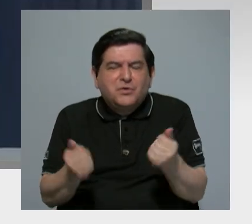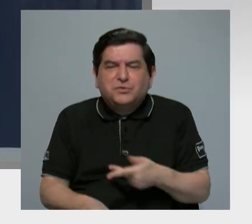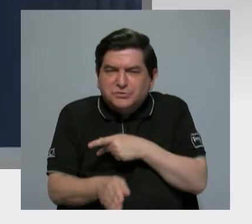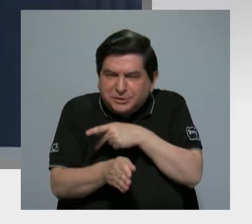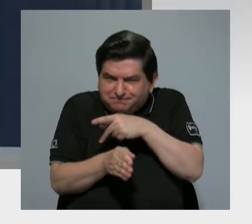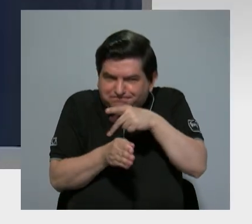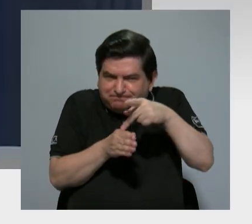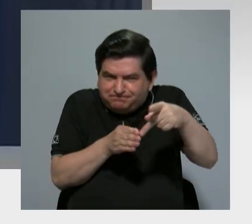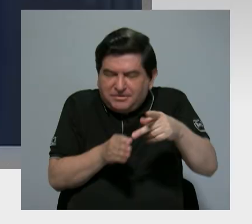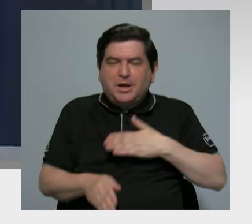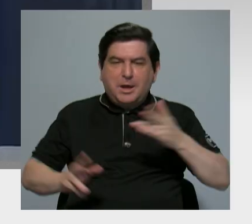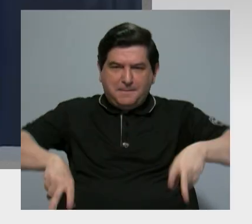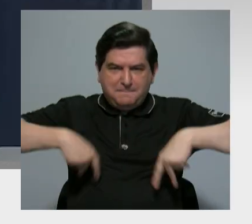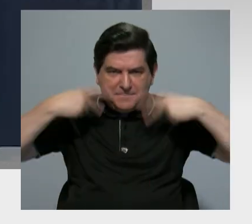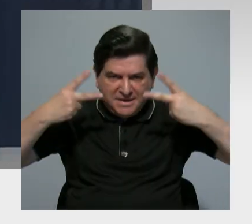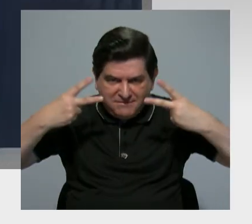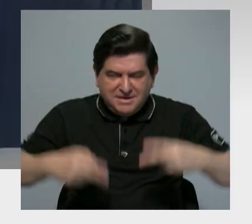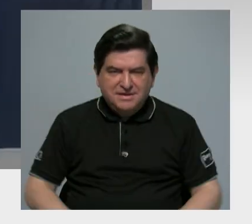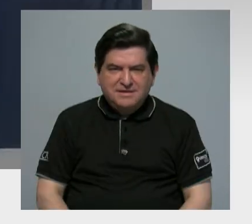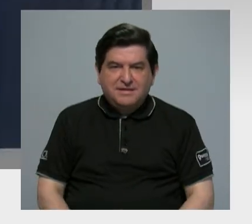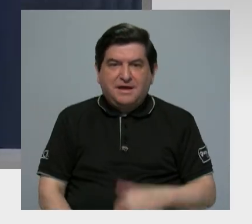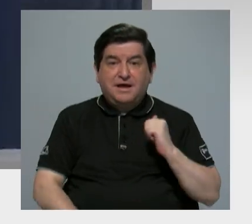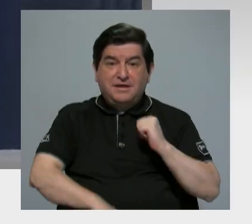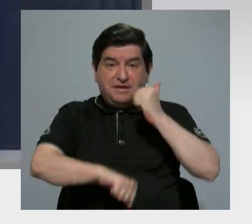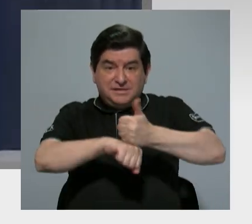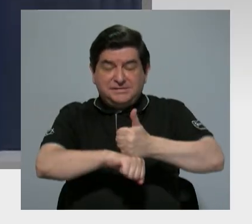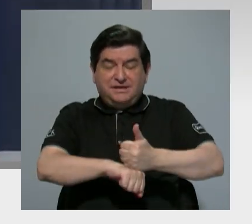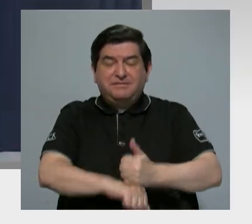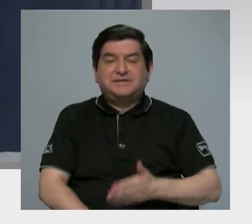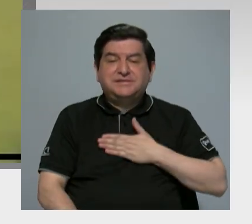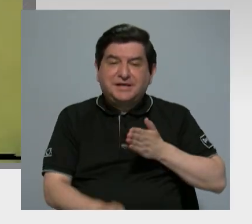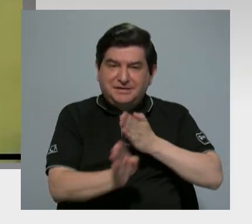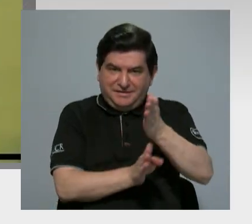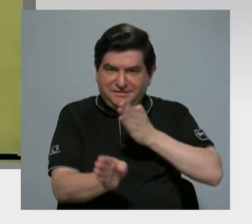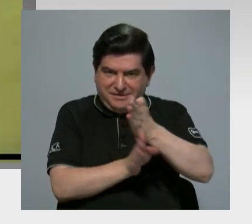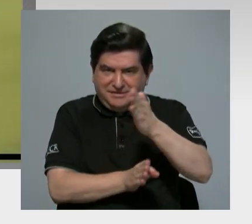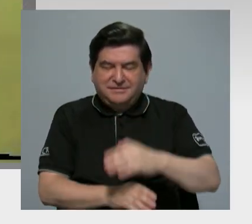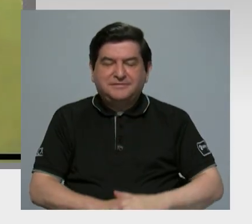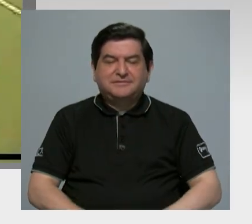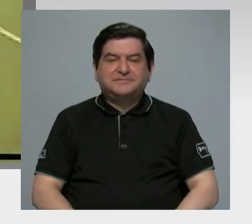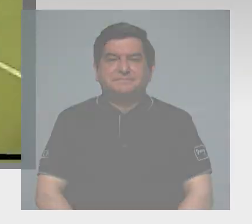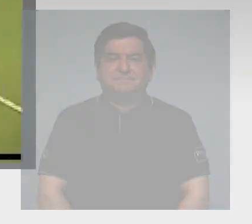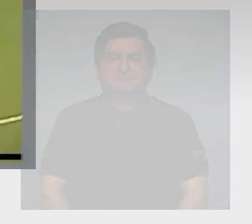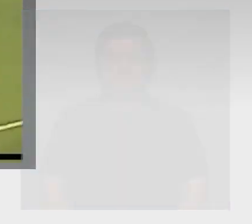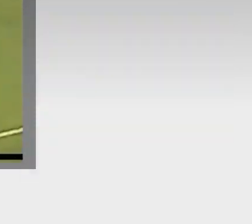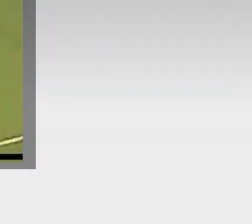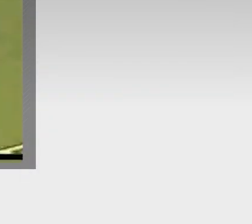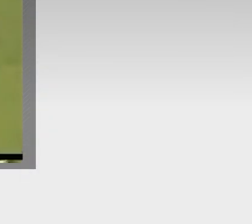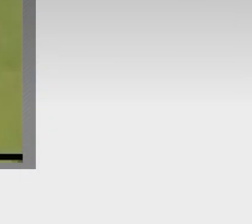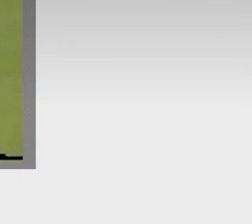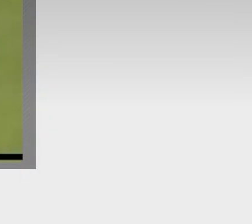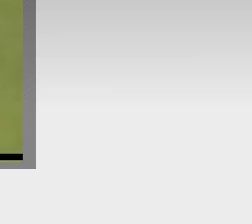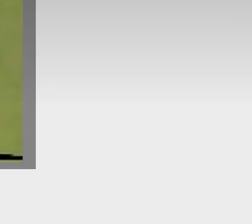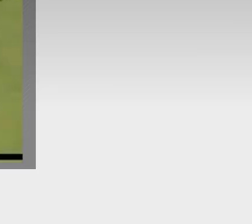ese profesionalismo en mi vida y que termina marcando el resto de mi carrera.